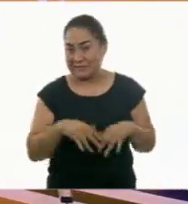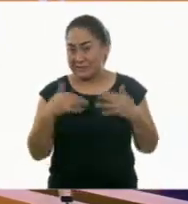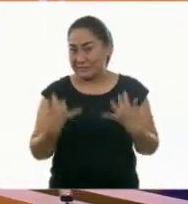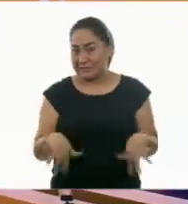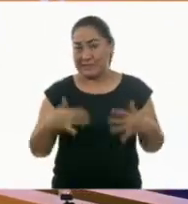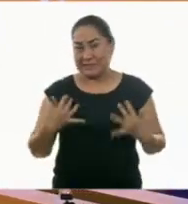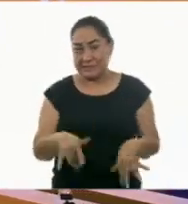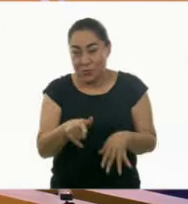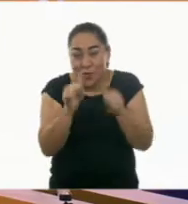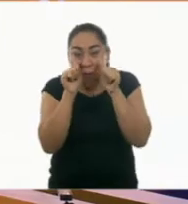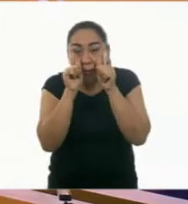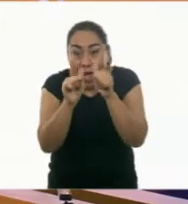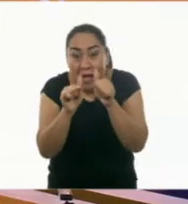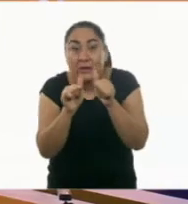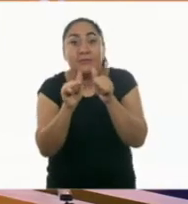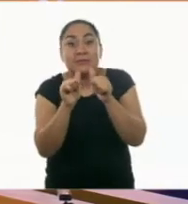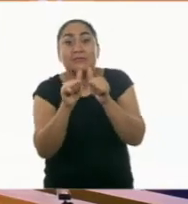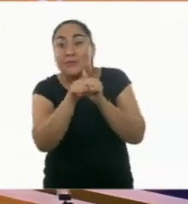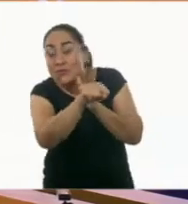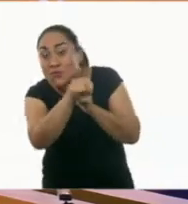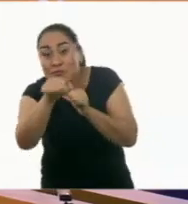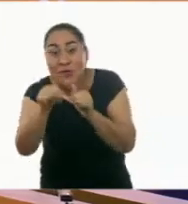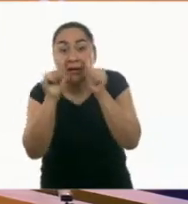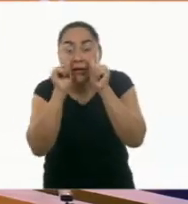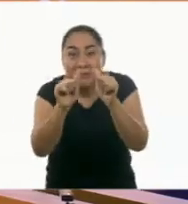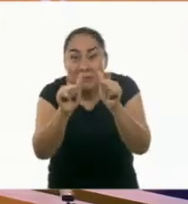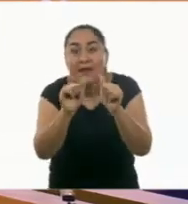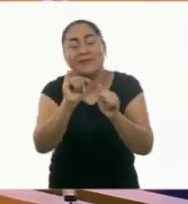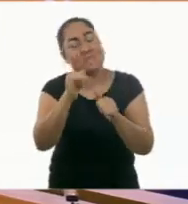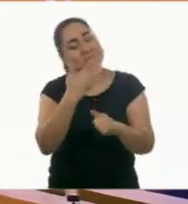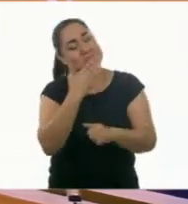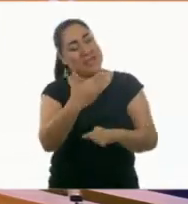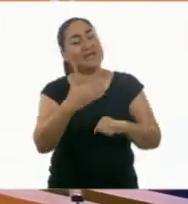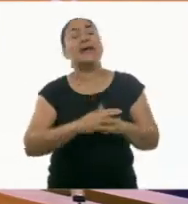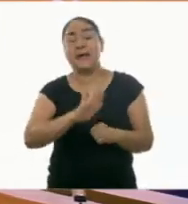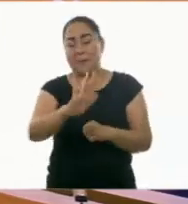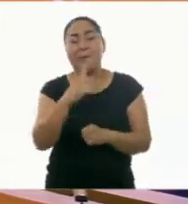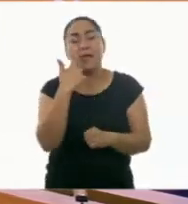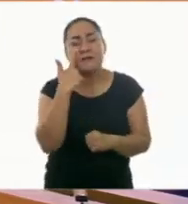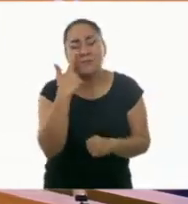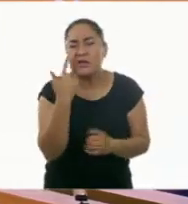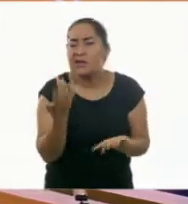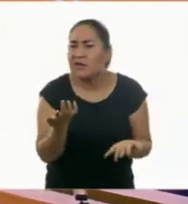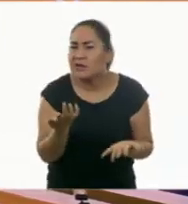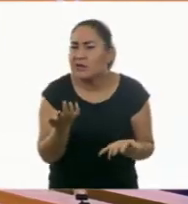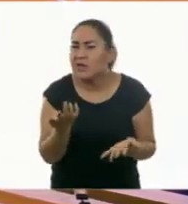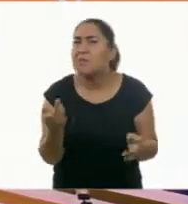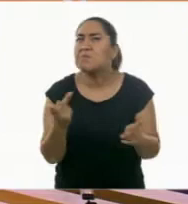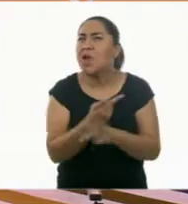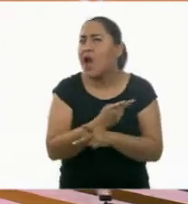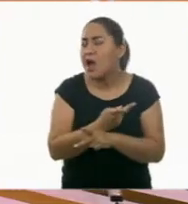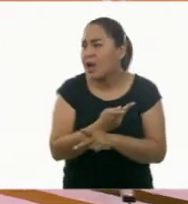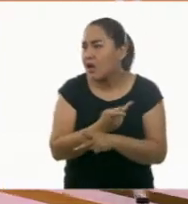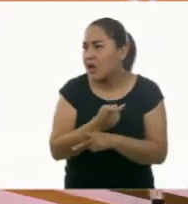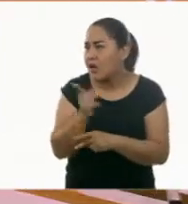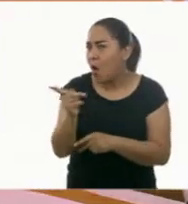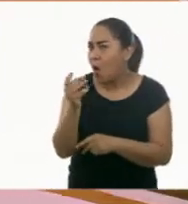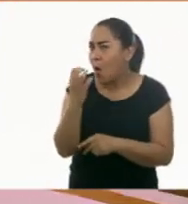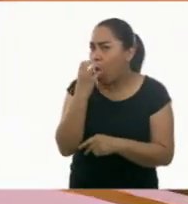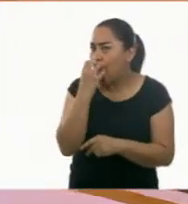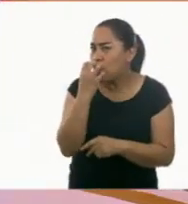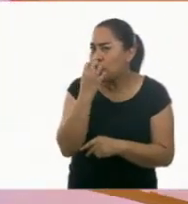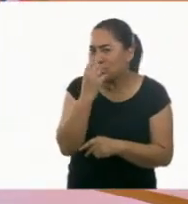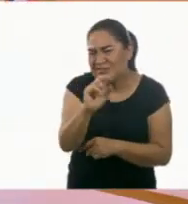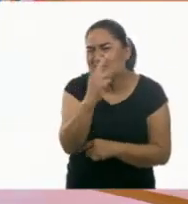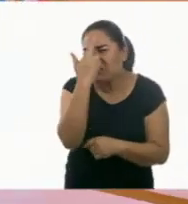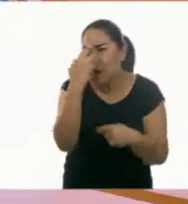adivinaron, están poniendo atención los niños y niñas allá en casa, ¿eh? Bueno, pues fíjense bien ahora qué pasa con este oso, ¿verdad? ¿Recuerdan